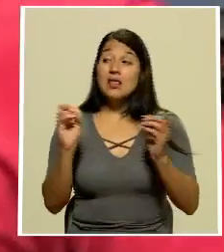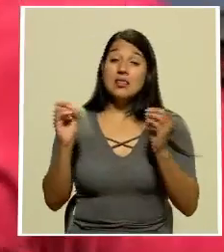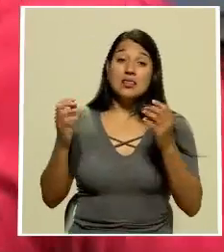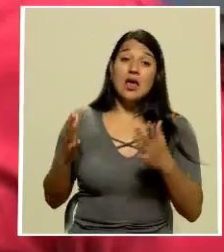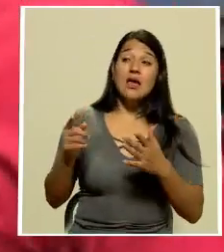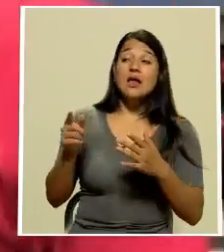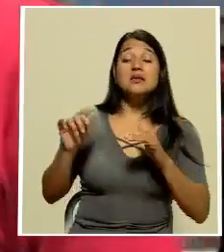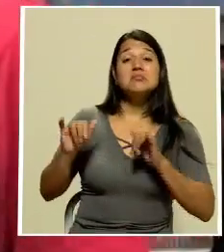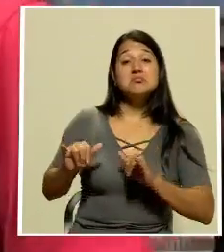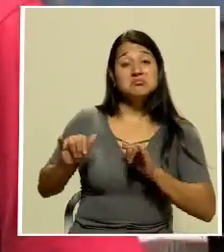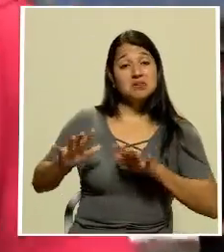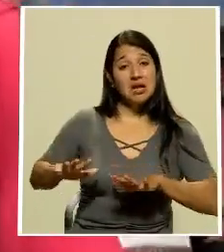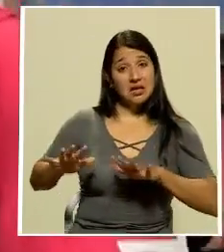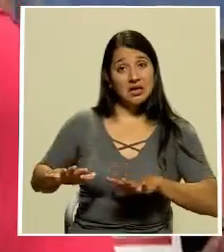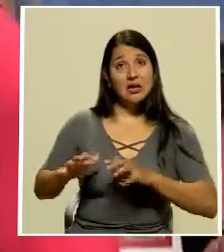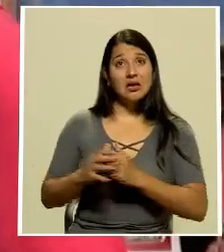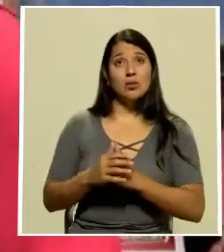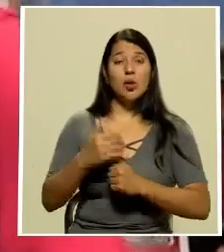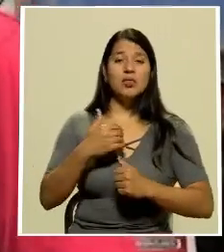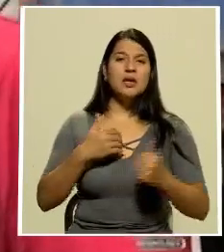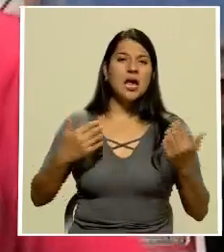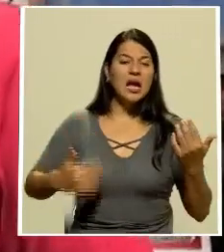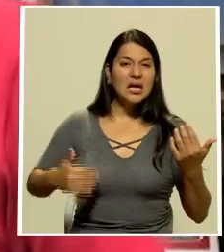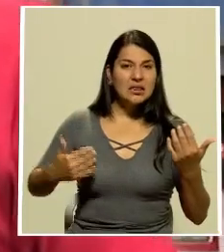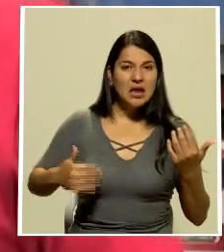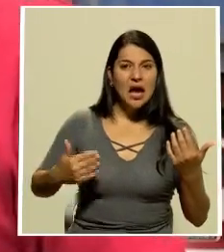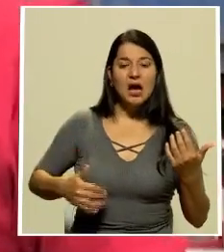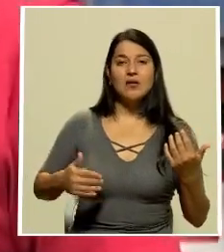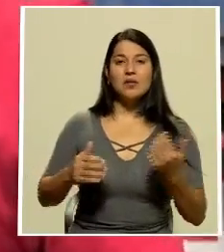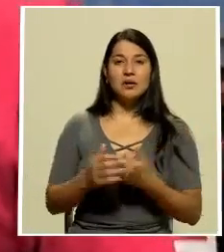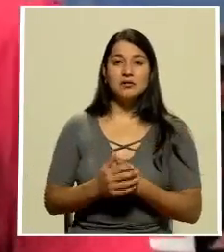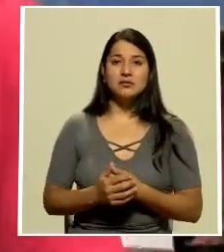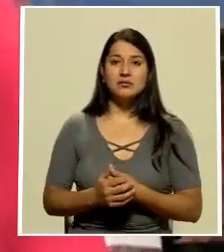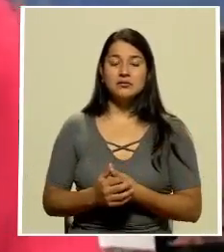está tranquilo, anda su guitarra, ahí está tocando.